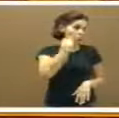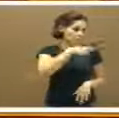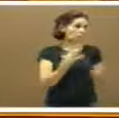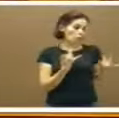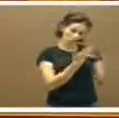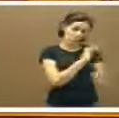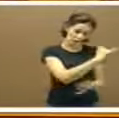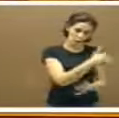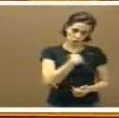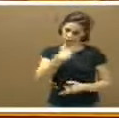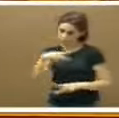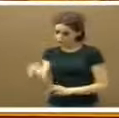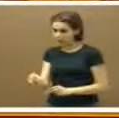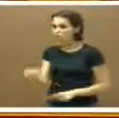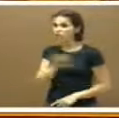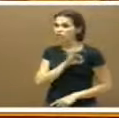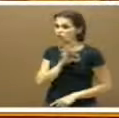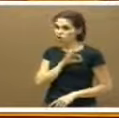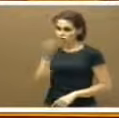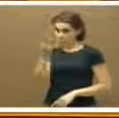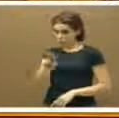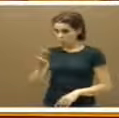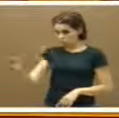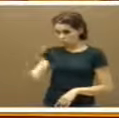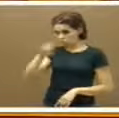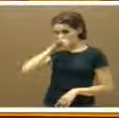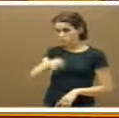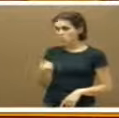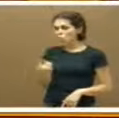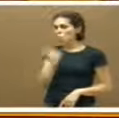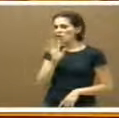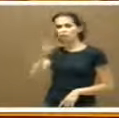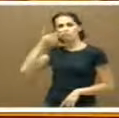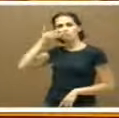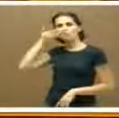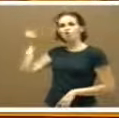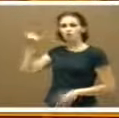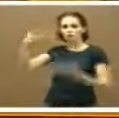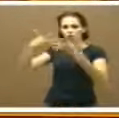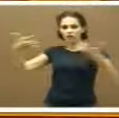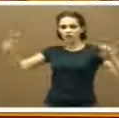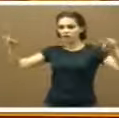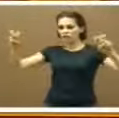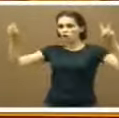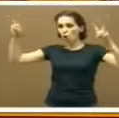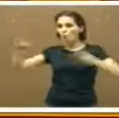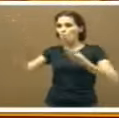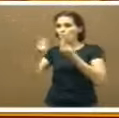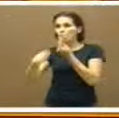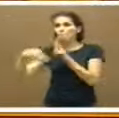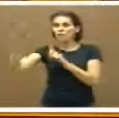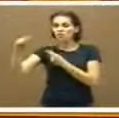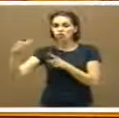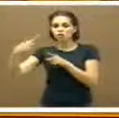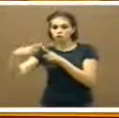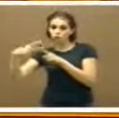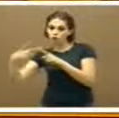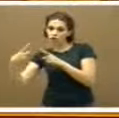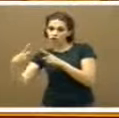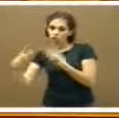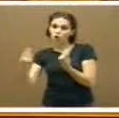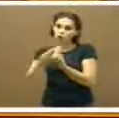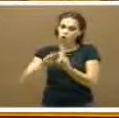Partido Popular, se les hincha la boca con el eslogan ese de más con menos. Lo repiten hasta